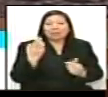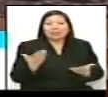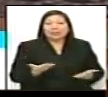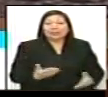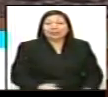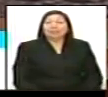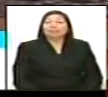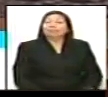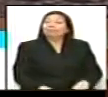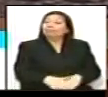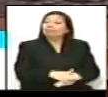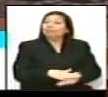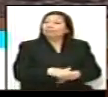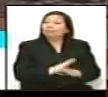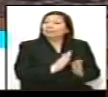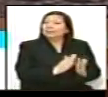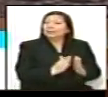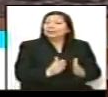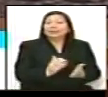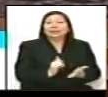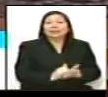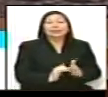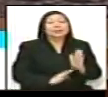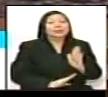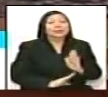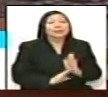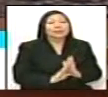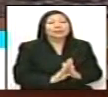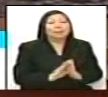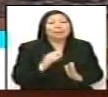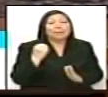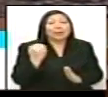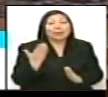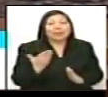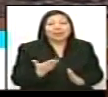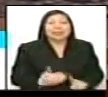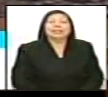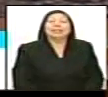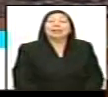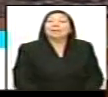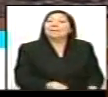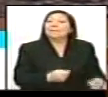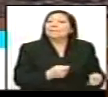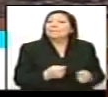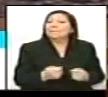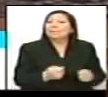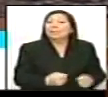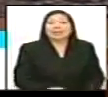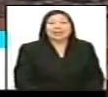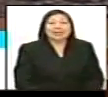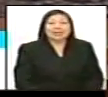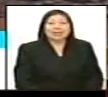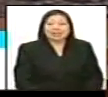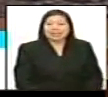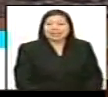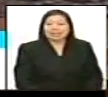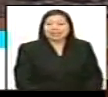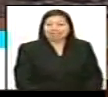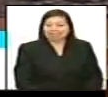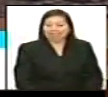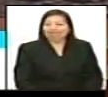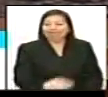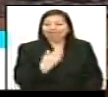al cabo se tratan de organizaciones que aspiran a llegar al poder y que aspiran a manejar dinero público.